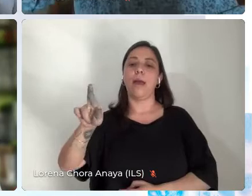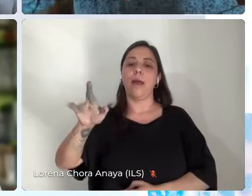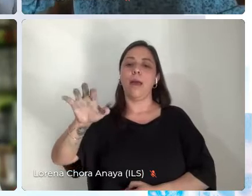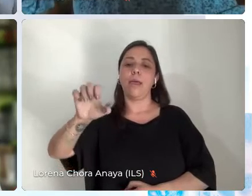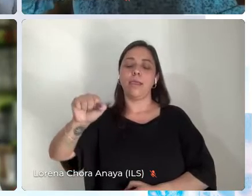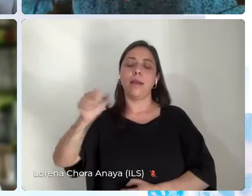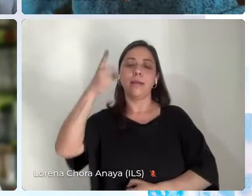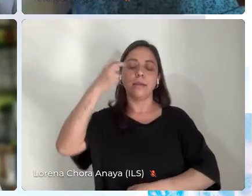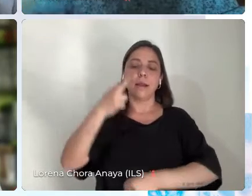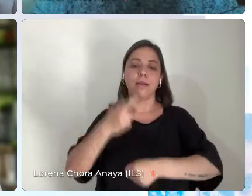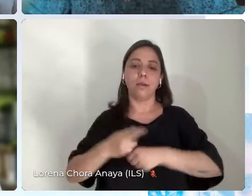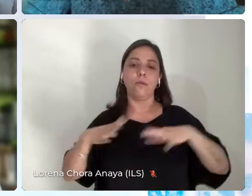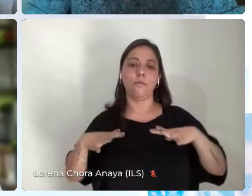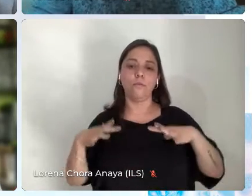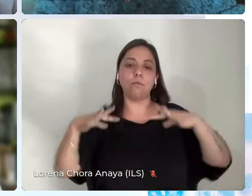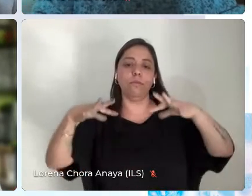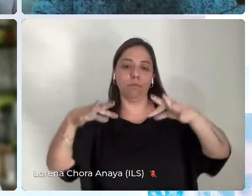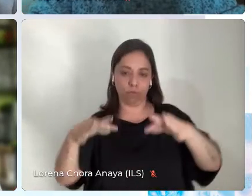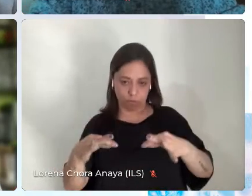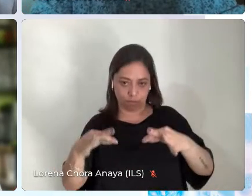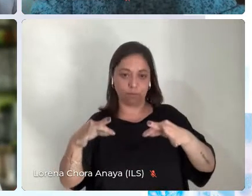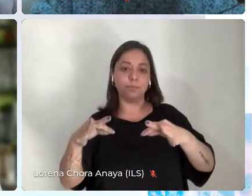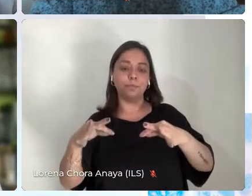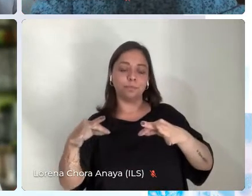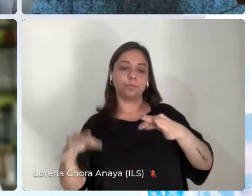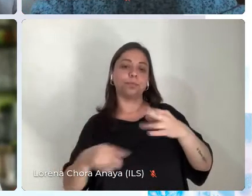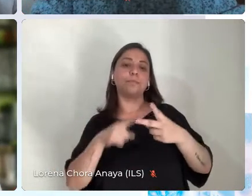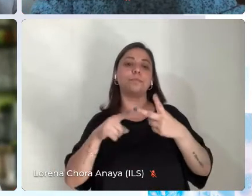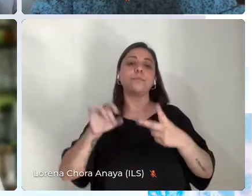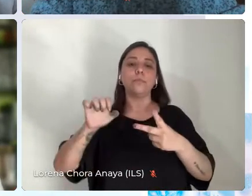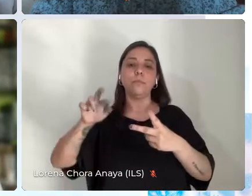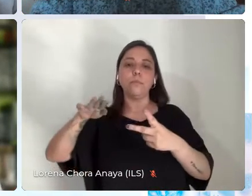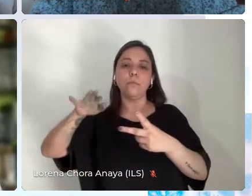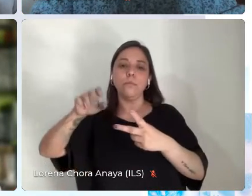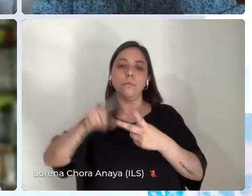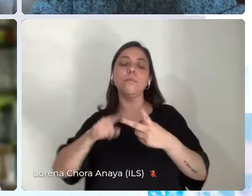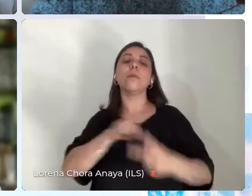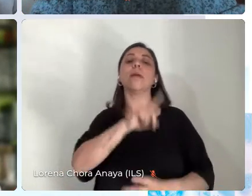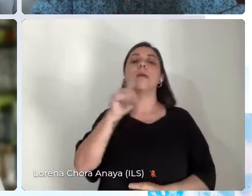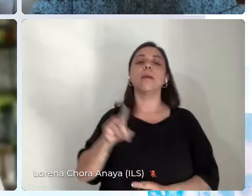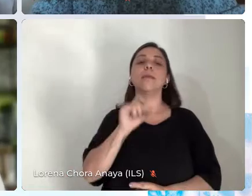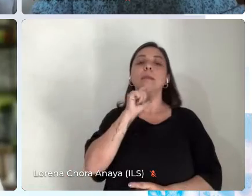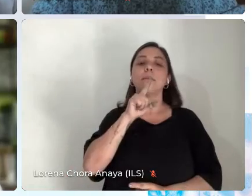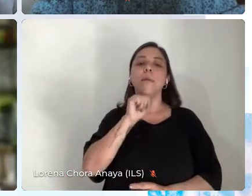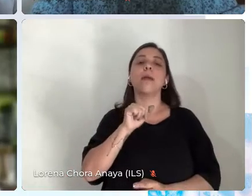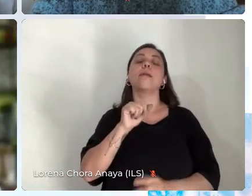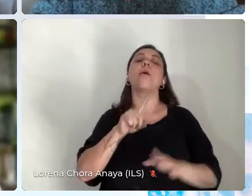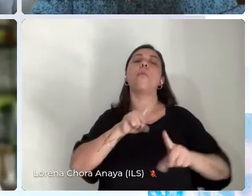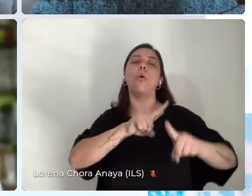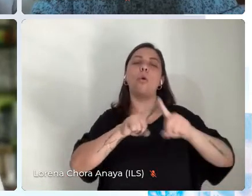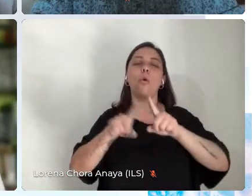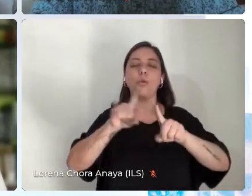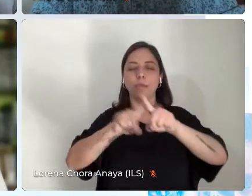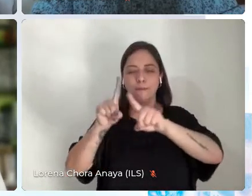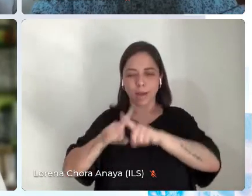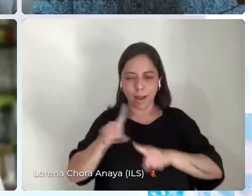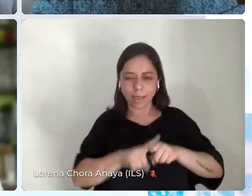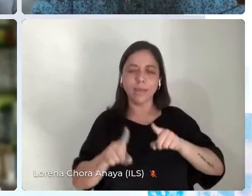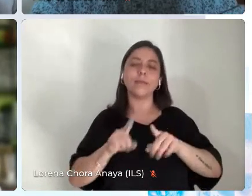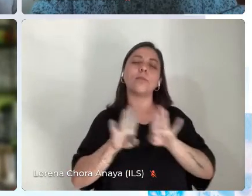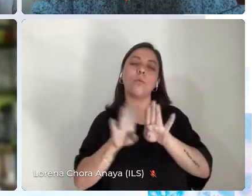ADEO México, y la señora Victoria Díaz Borges, directora ejecutiva del Laboratorio de Innovación Digital de